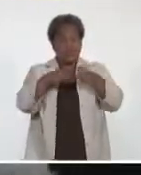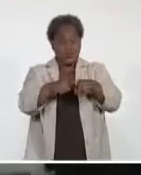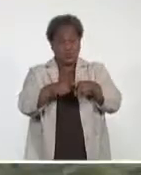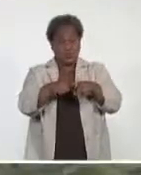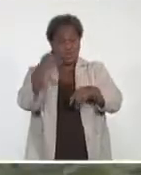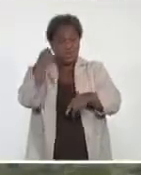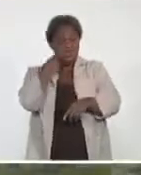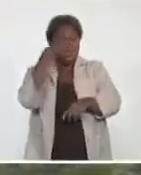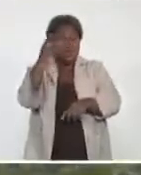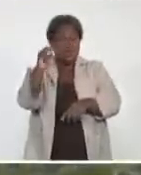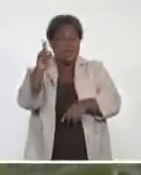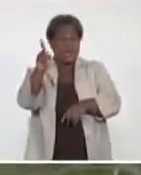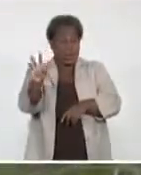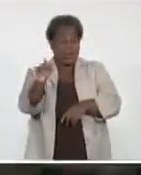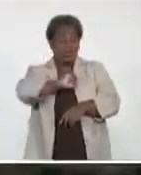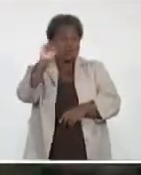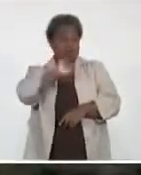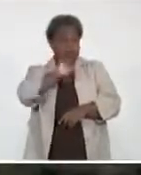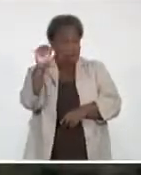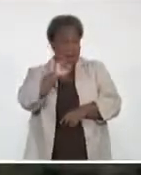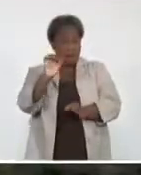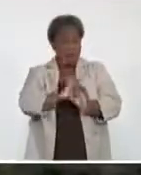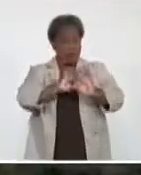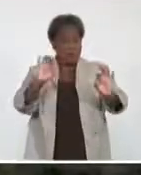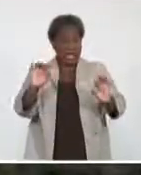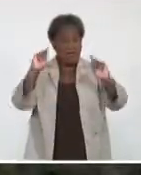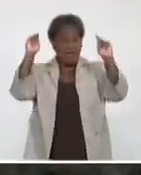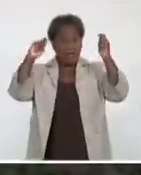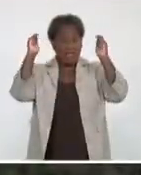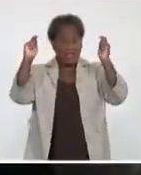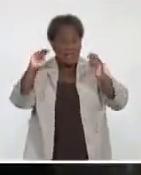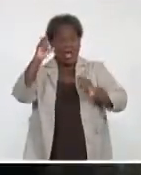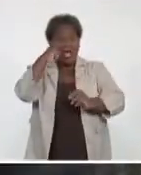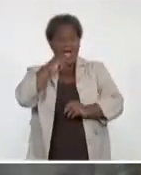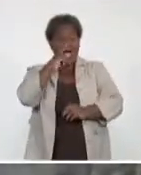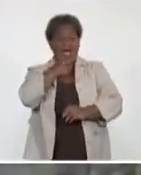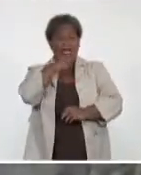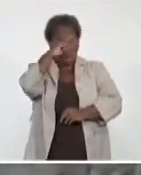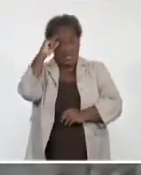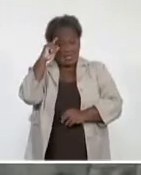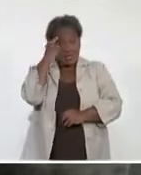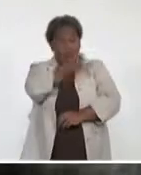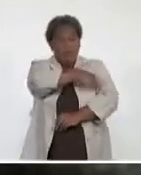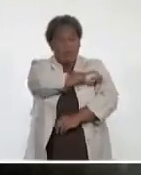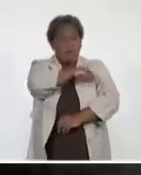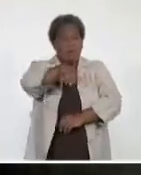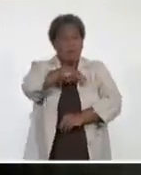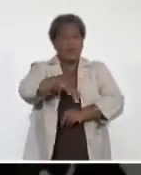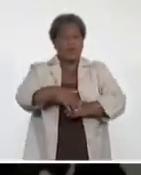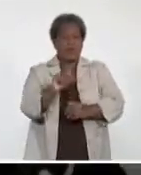2014 obtuvo el premio especial del jurado en el Festival de Cannes y el premio del público en San Sebastián.